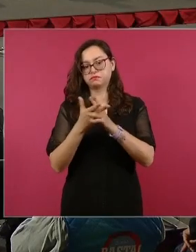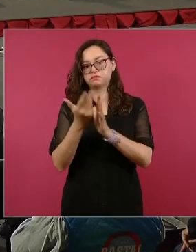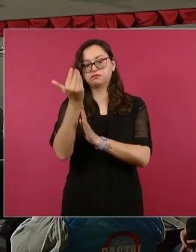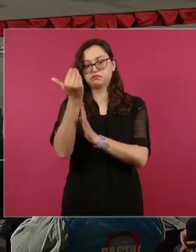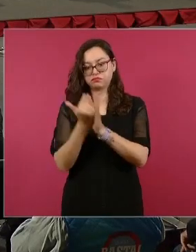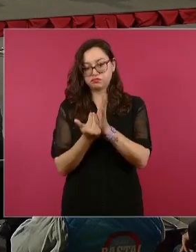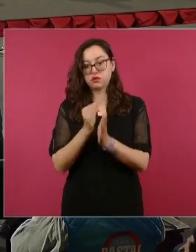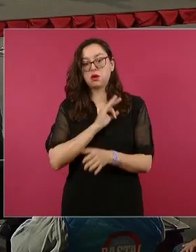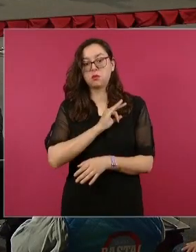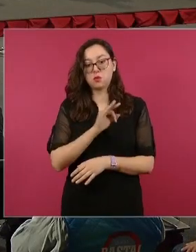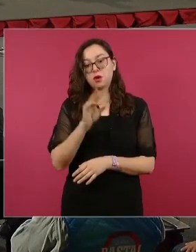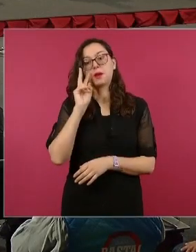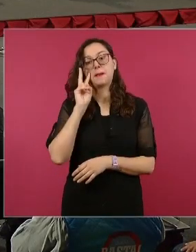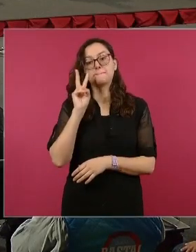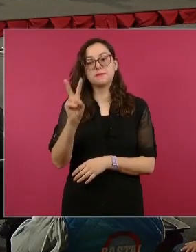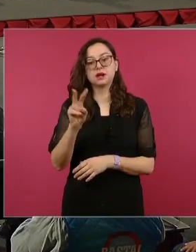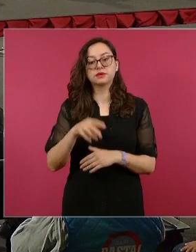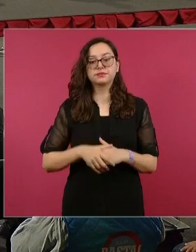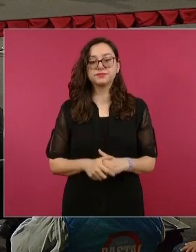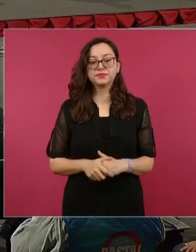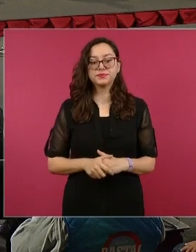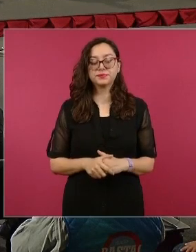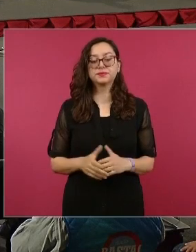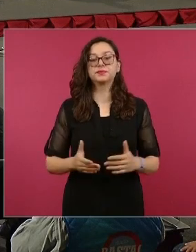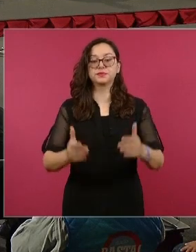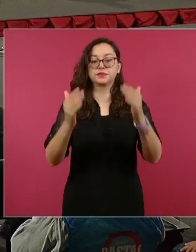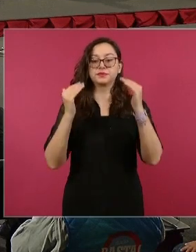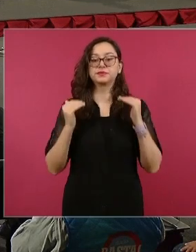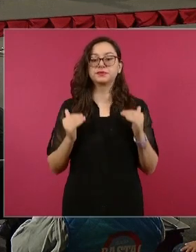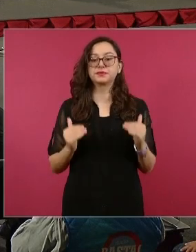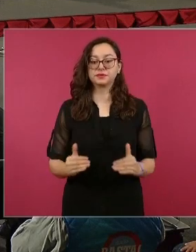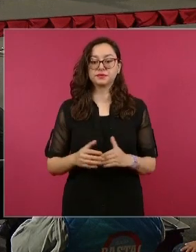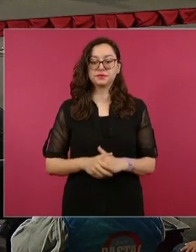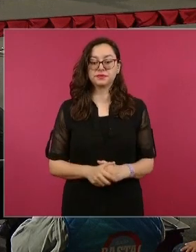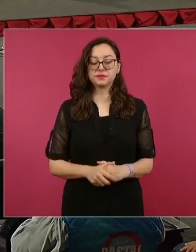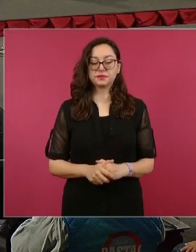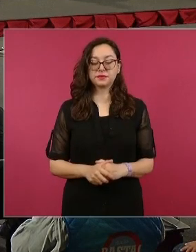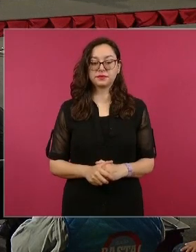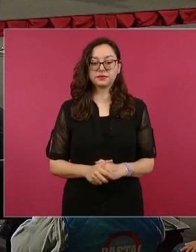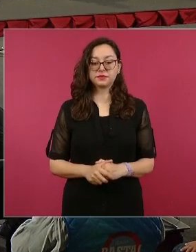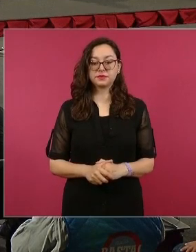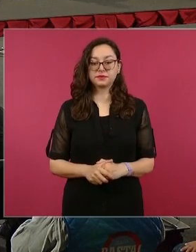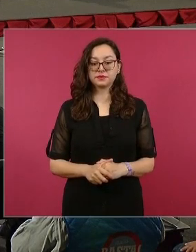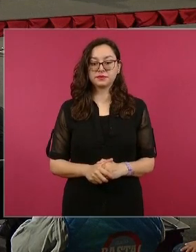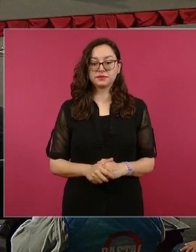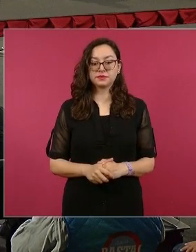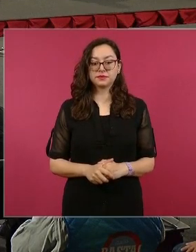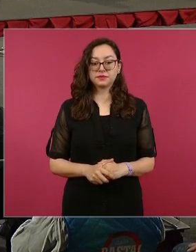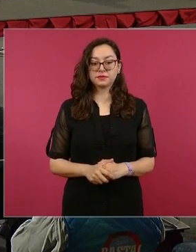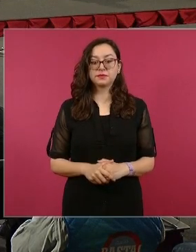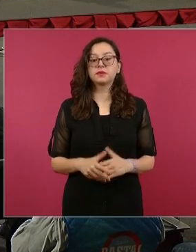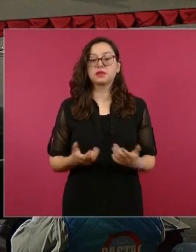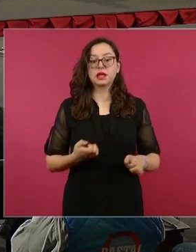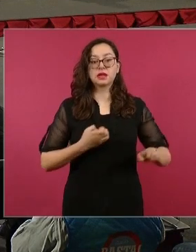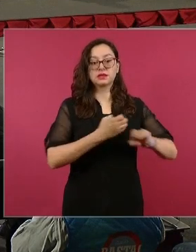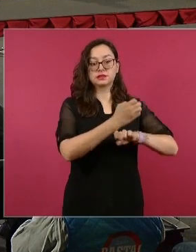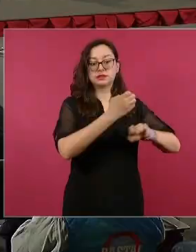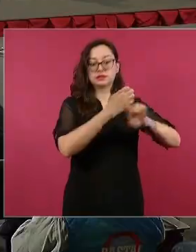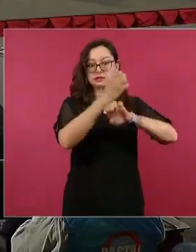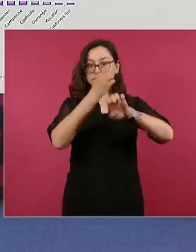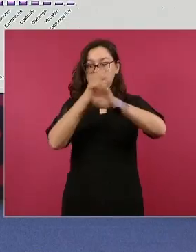homicidio doloso. Adelante. También en relación con los homicidios dolosos por